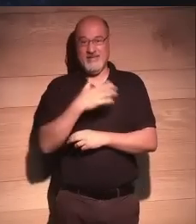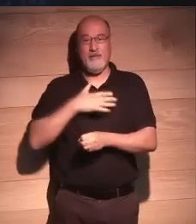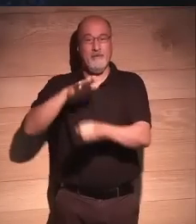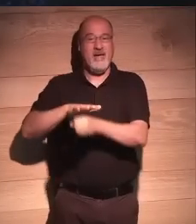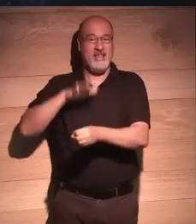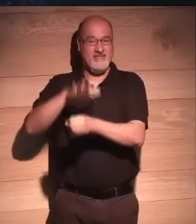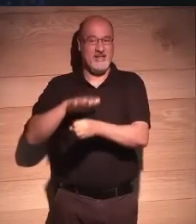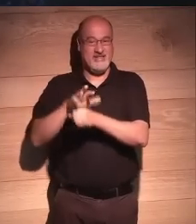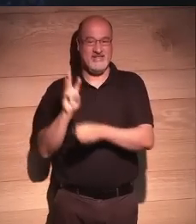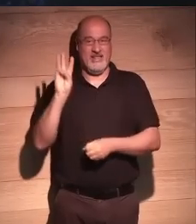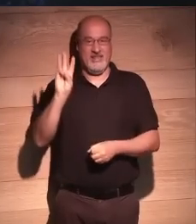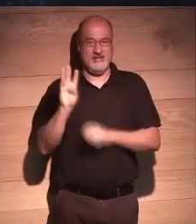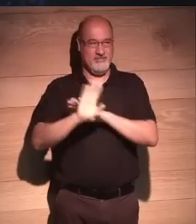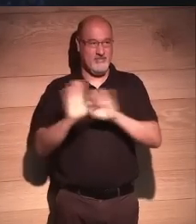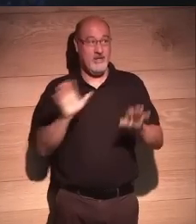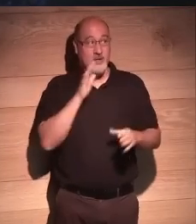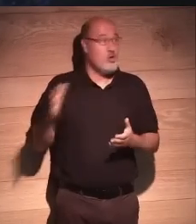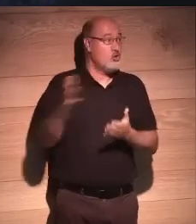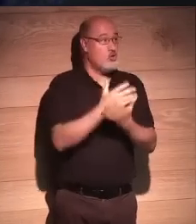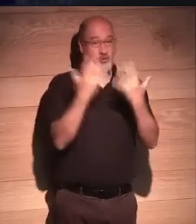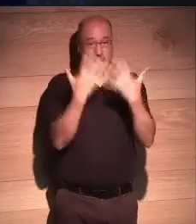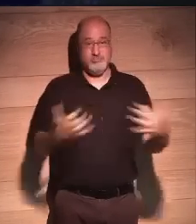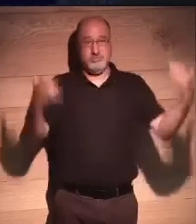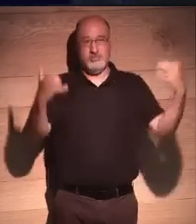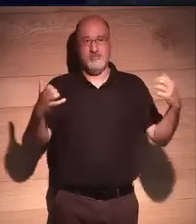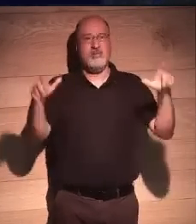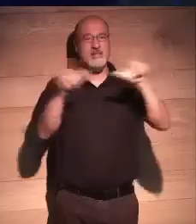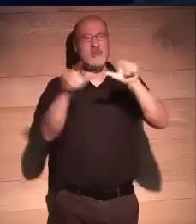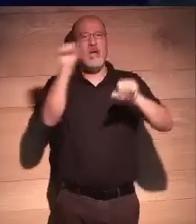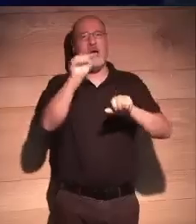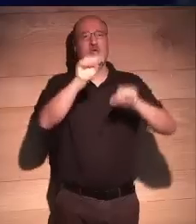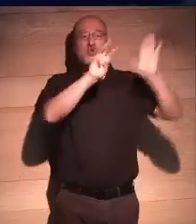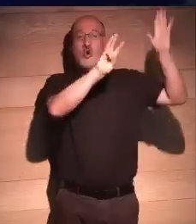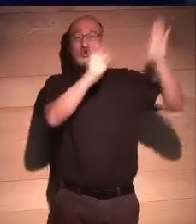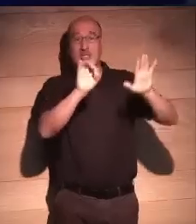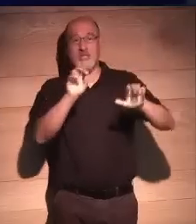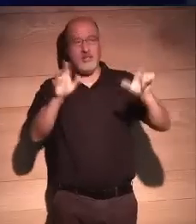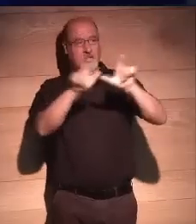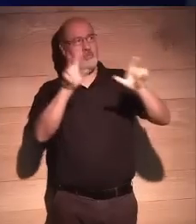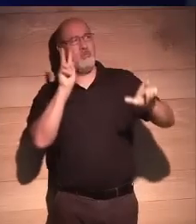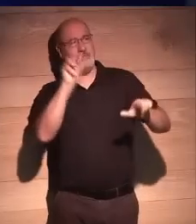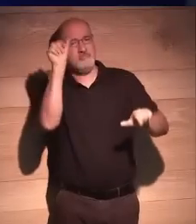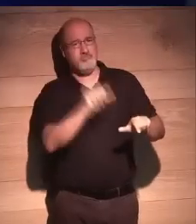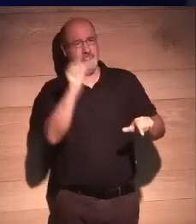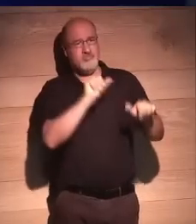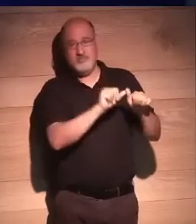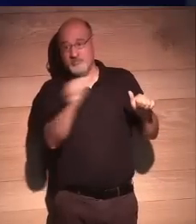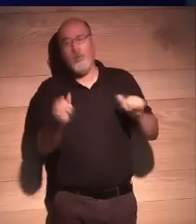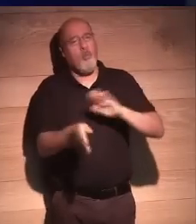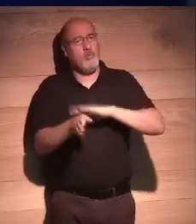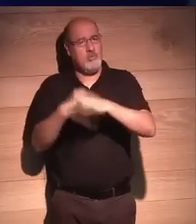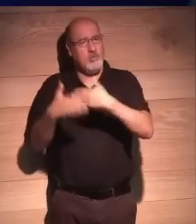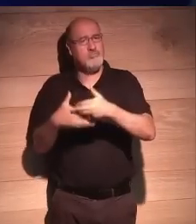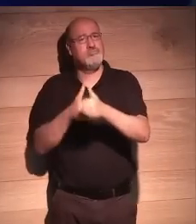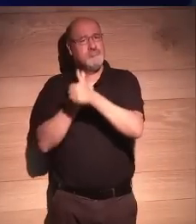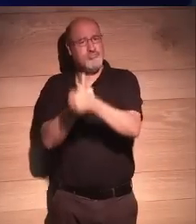Bueno, todos los que están aquí han visto la tele durante esos años y la siguen viendo, porque todos miramos la televisión, no hay